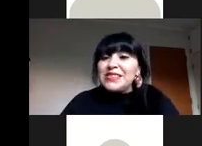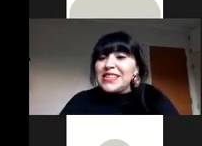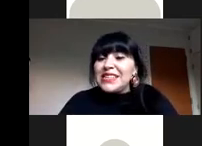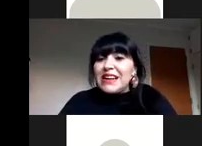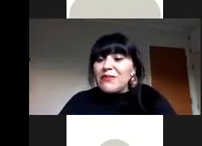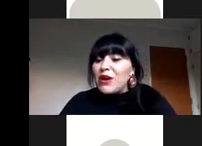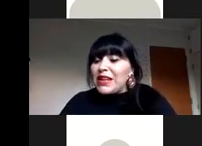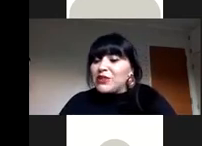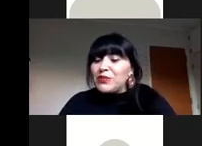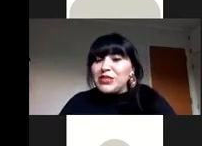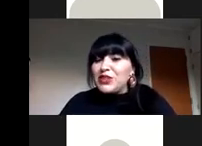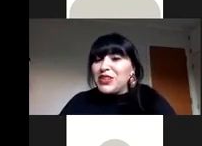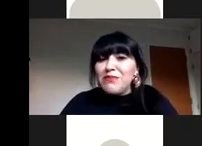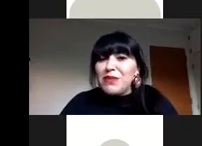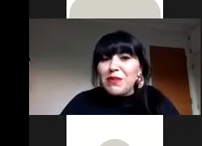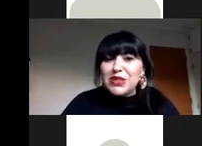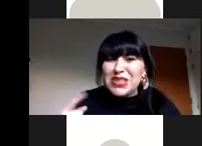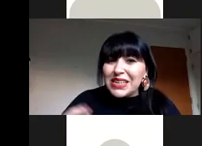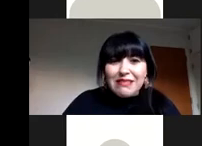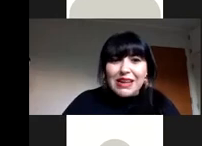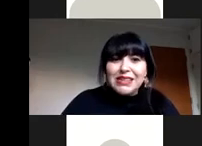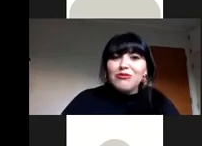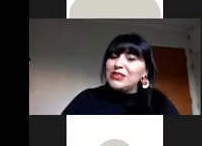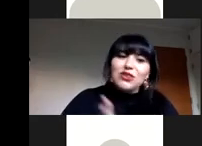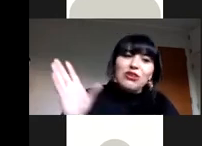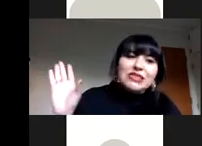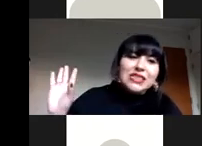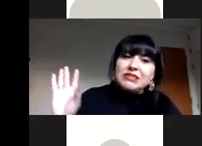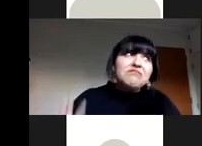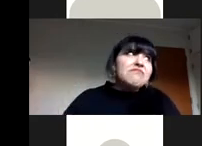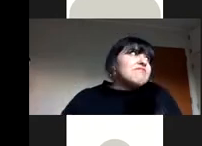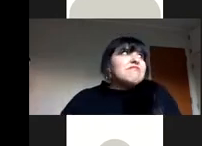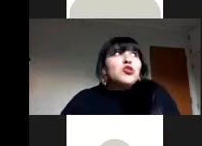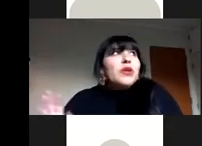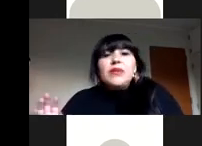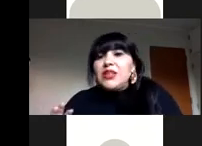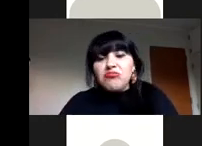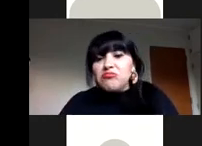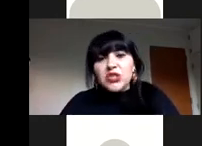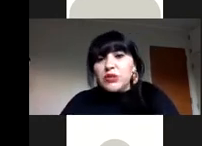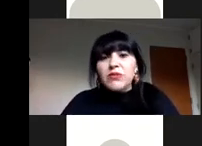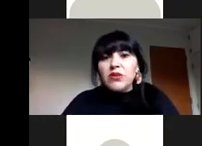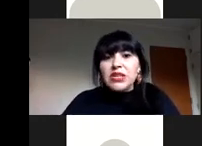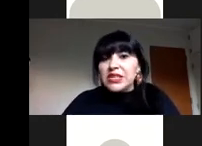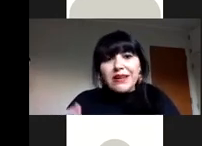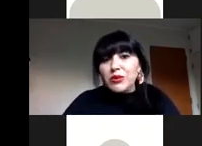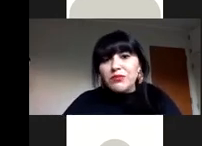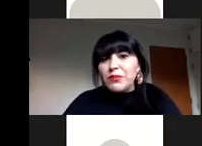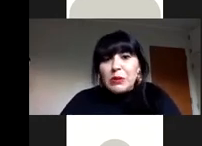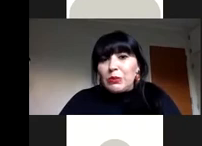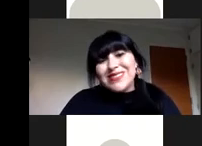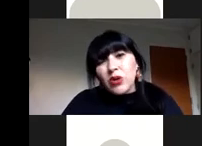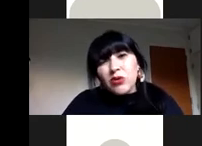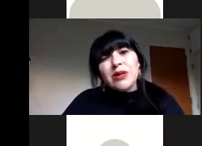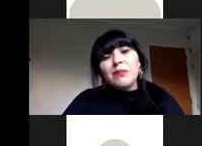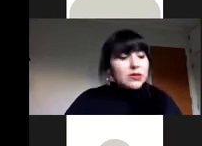Piensen que estábamos hablando de precios de 10.000 pesos hacia arriba, cuando hace un mes y medio, eso mismo, estaba